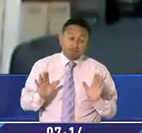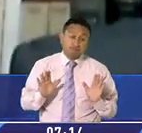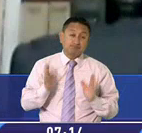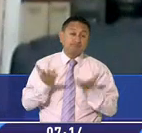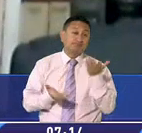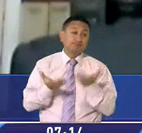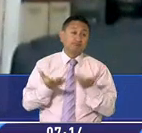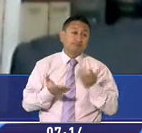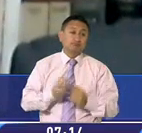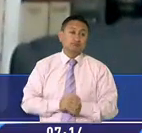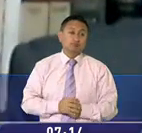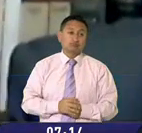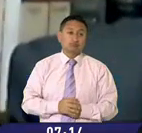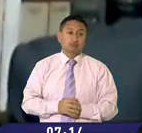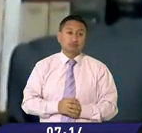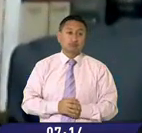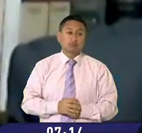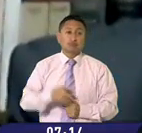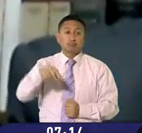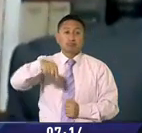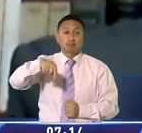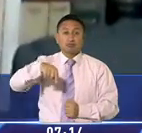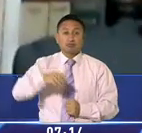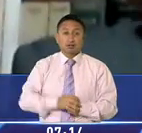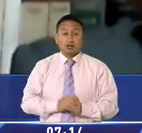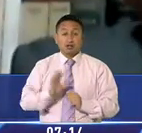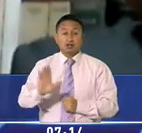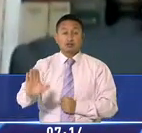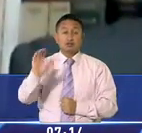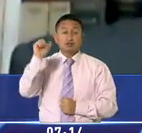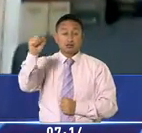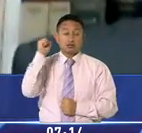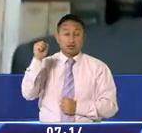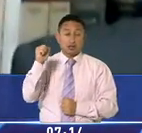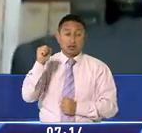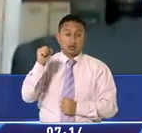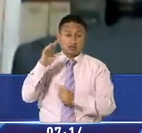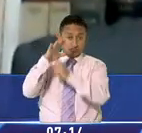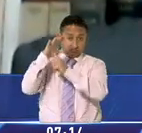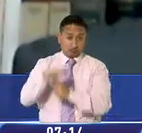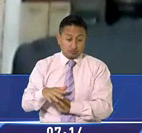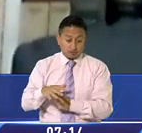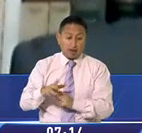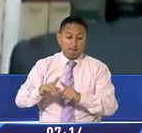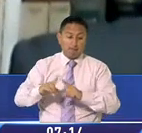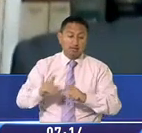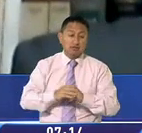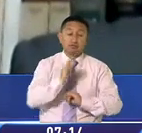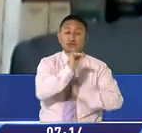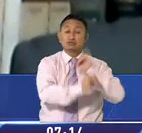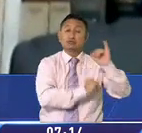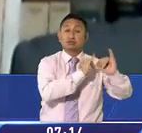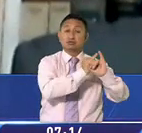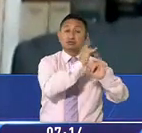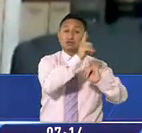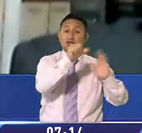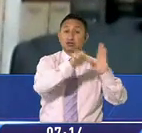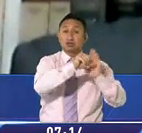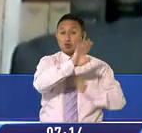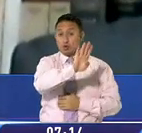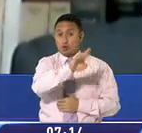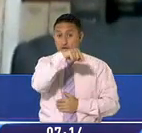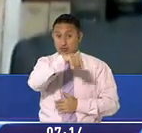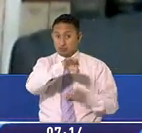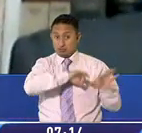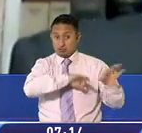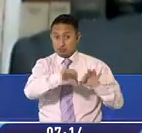una violación de los derechos, pero el Pacto Internacional de Derechos Civiles, en el artículo 4, establece claramente que